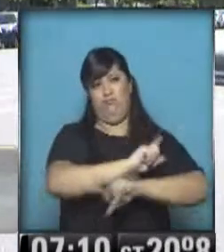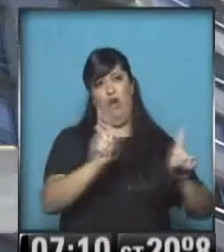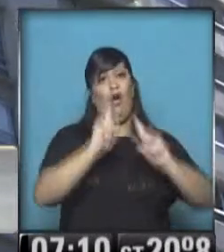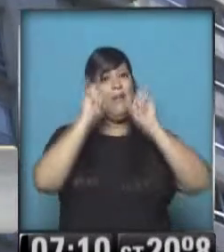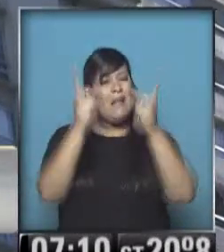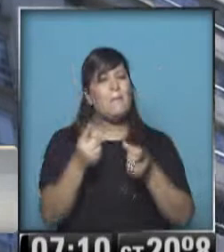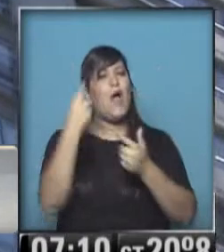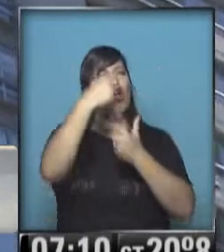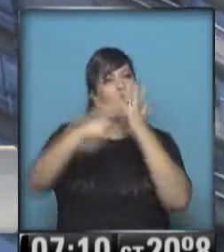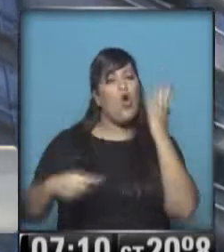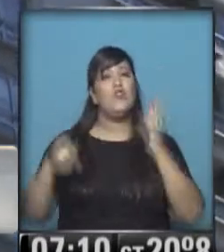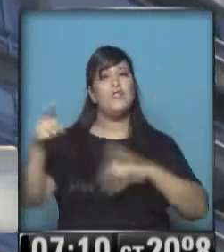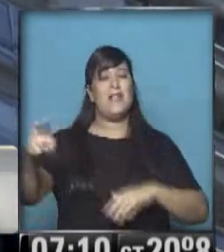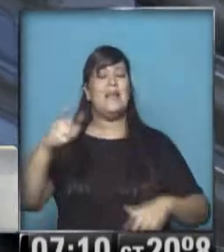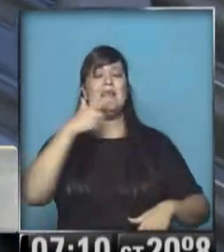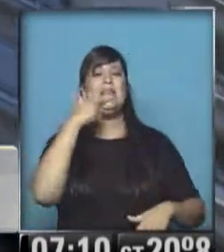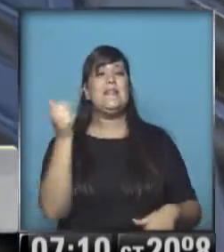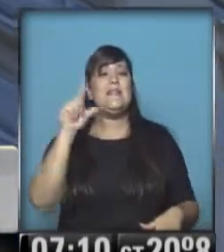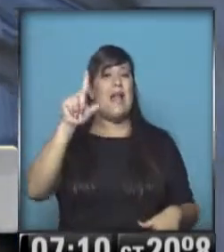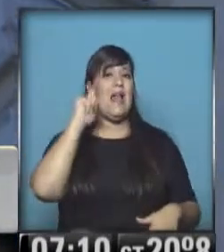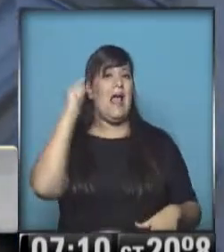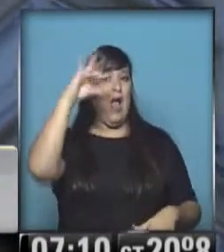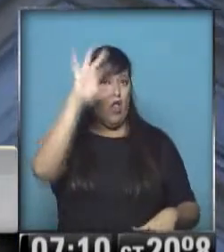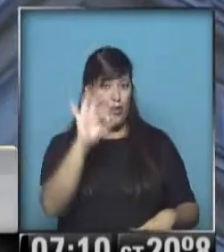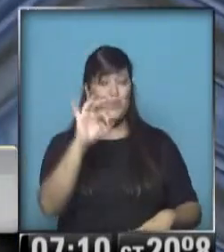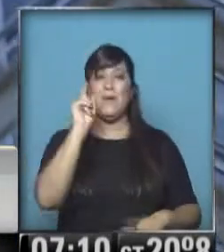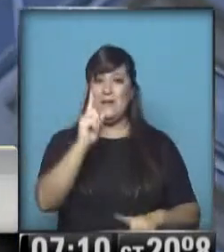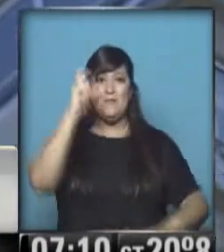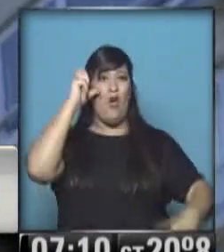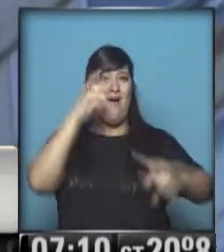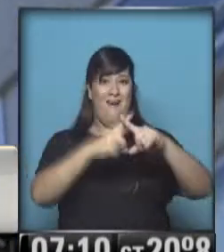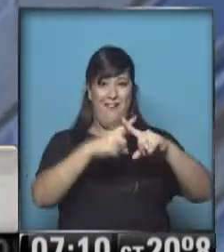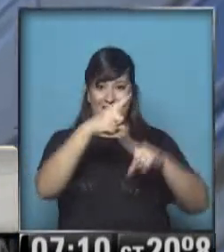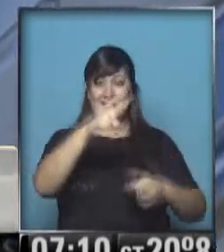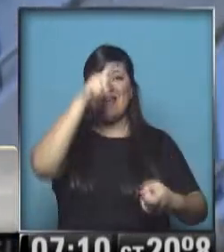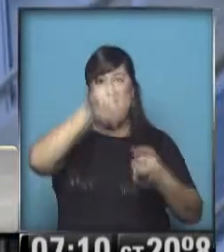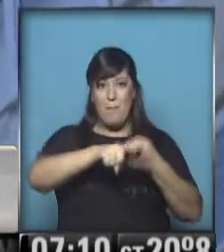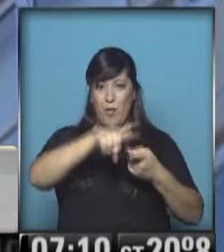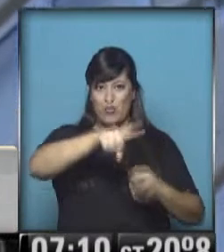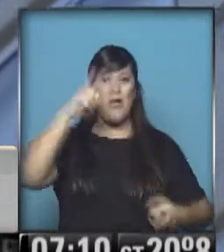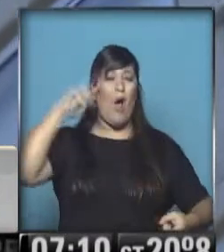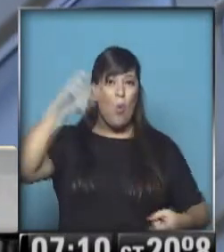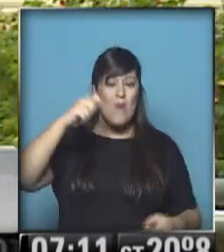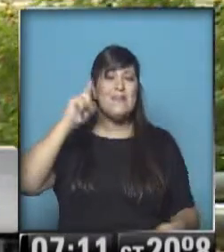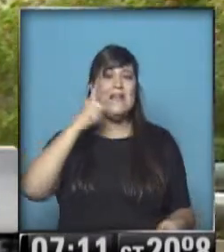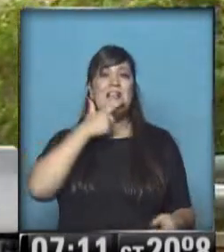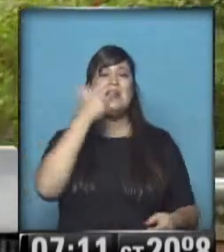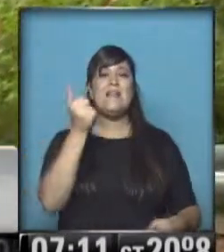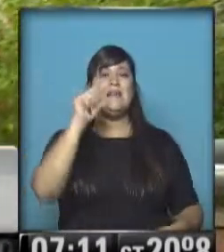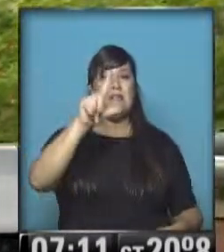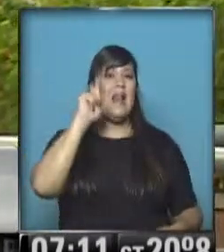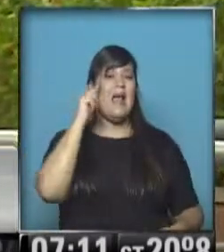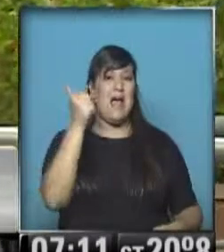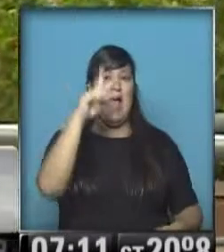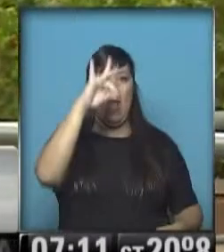todo lo que viene realizando Sandra Arroyo Salgado. Bueno, muy bien, la ex mujer del titular de la UFIAM, estamos hablando de Sandra Arroyo Salgado, apeló justamente durante la